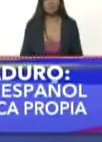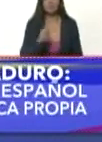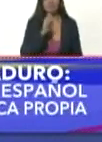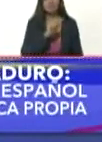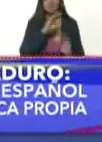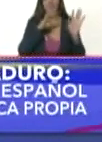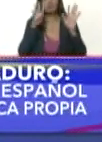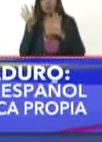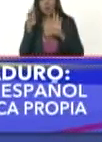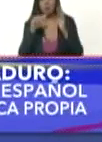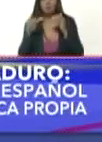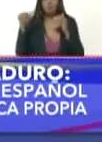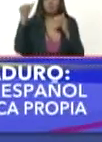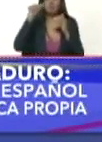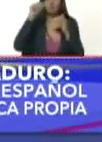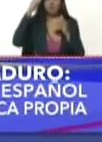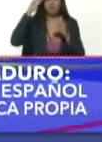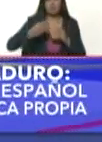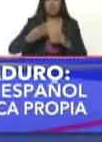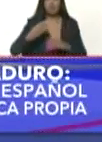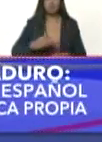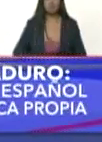119 oficiales superiores,